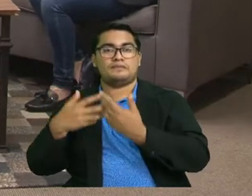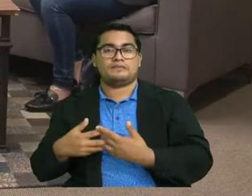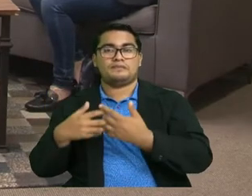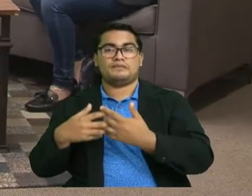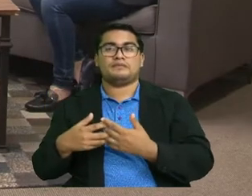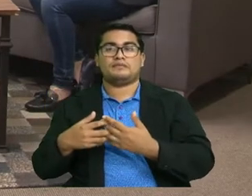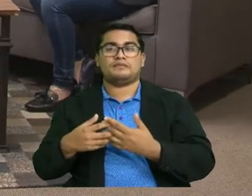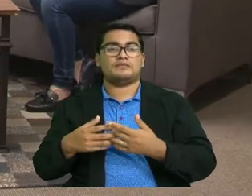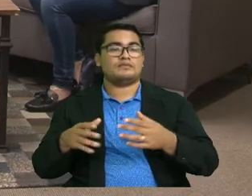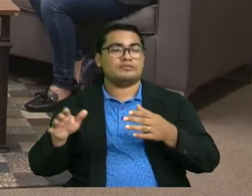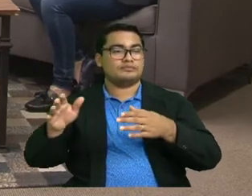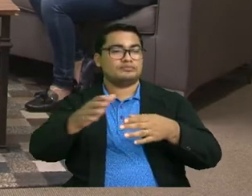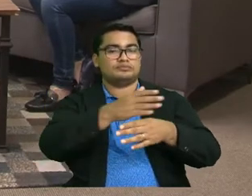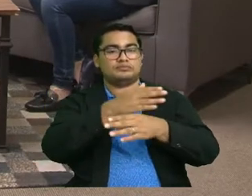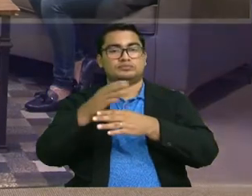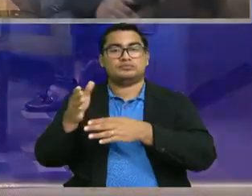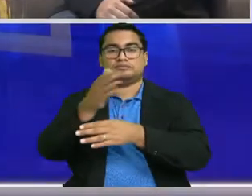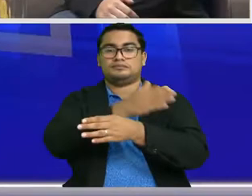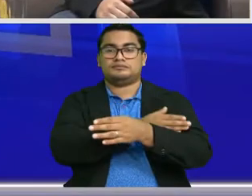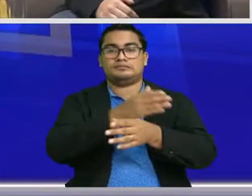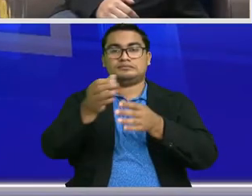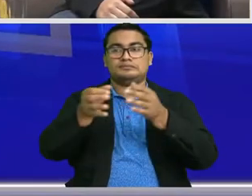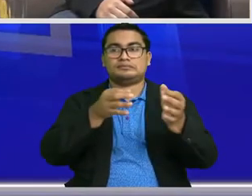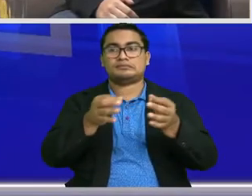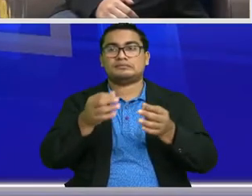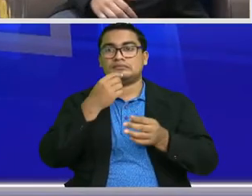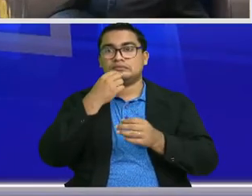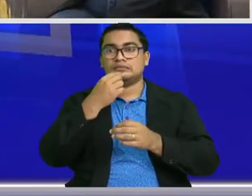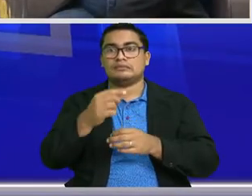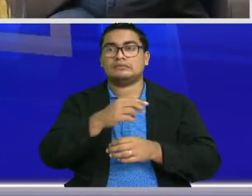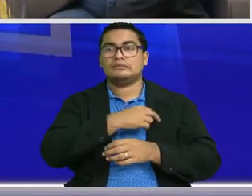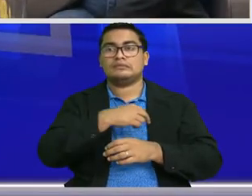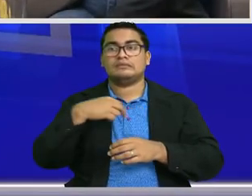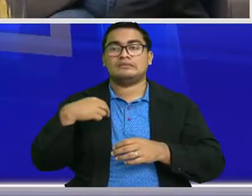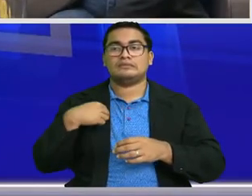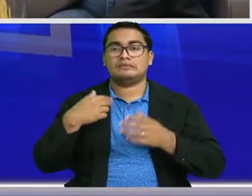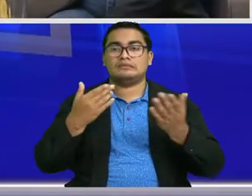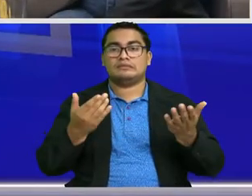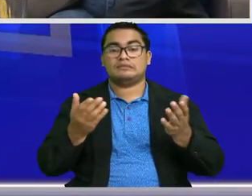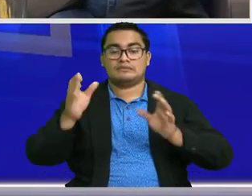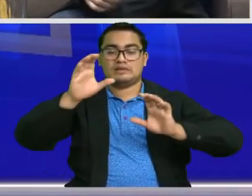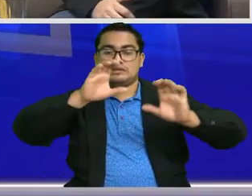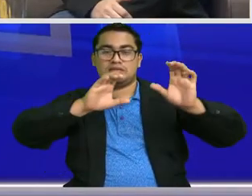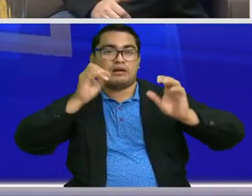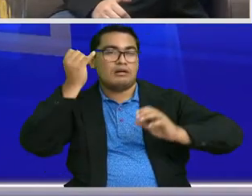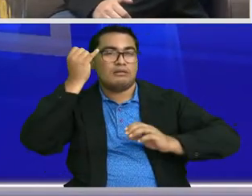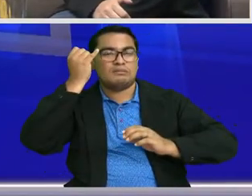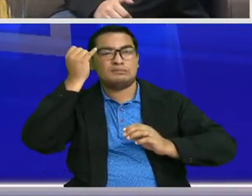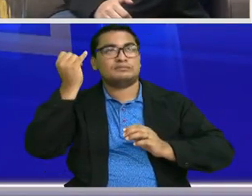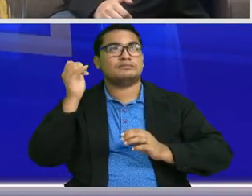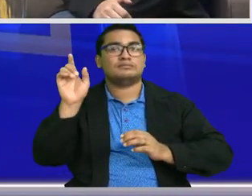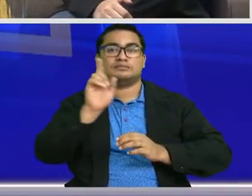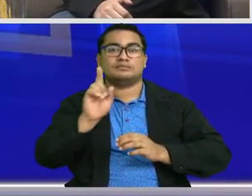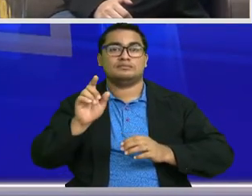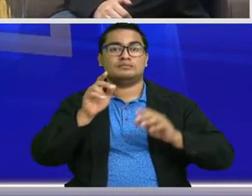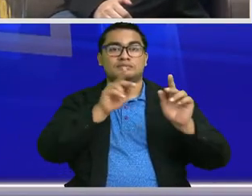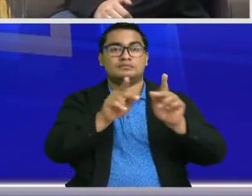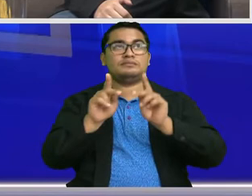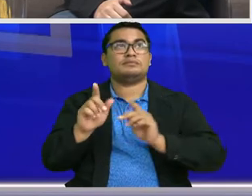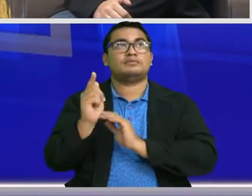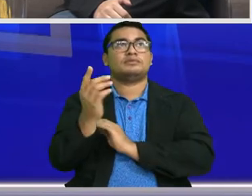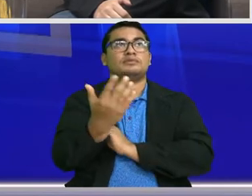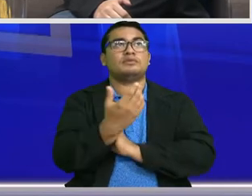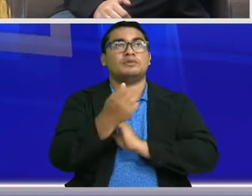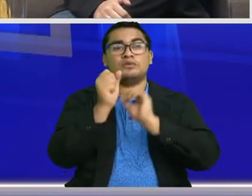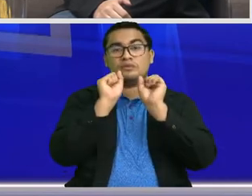es parte de lo que vos mencionabas al inicio, pues no es hacer ciencia y una nave, como decías vos, sino que son todos aquellos emprendedores